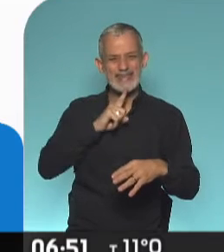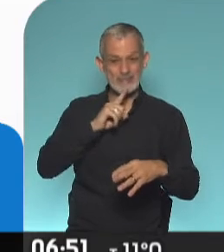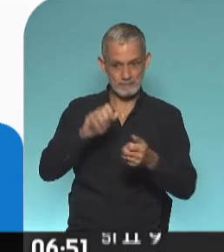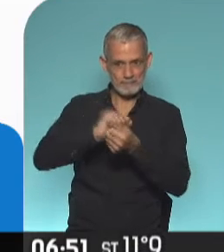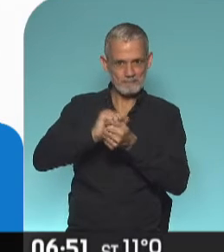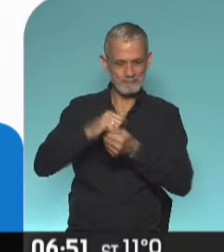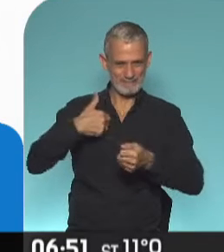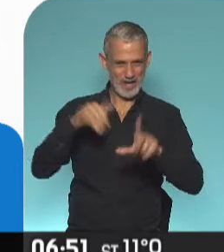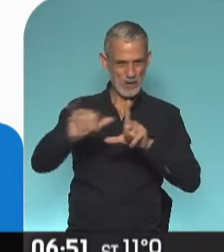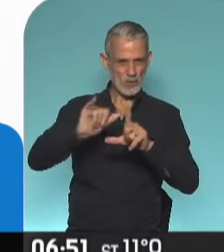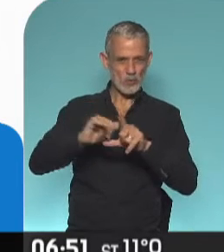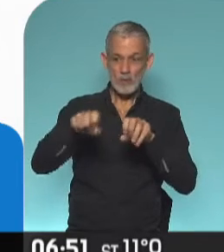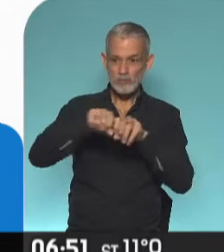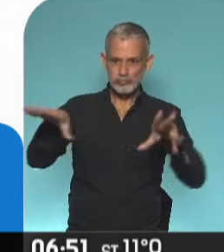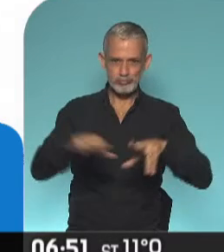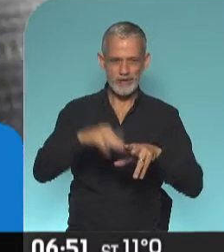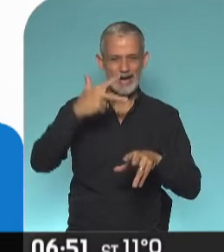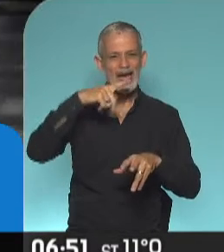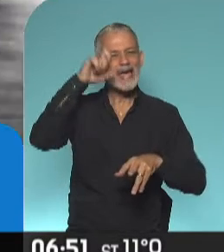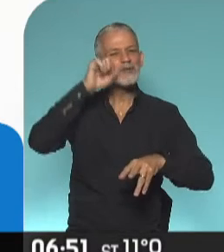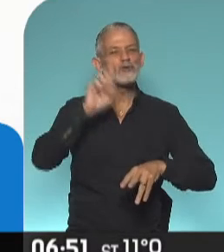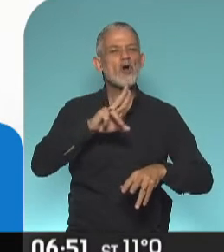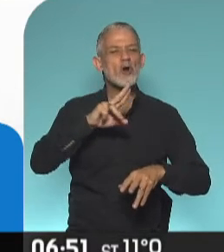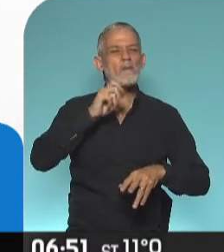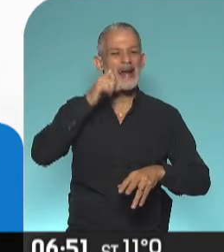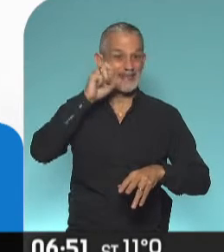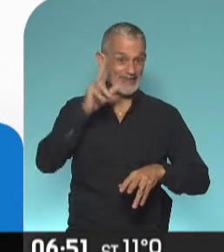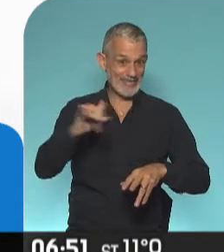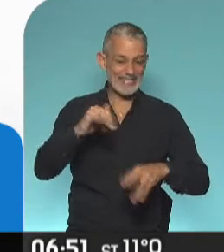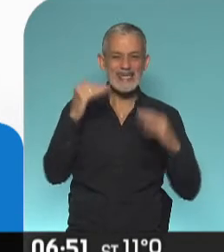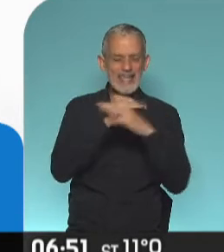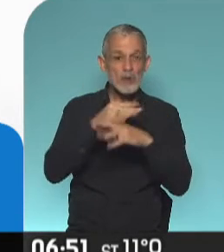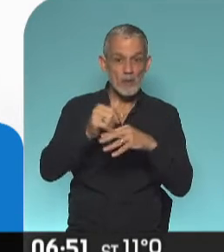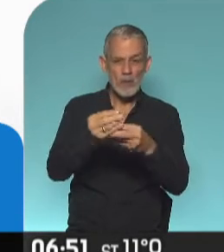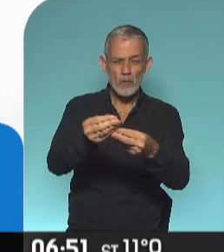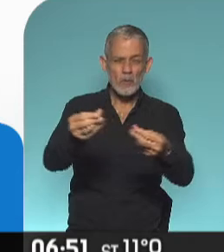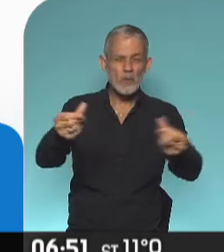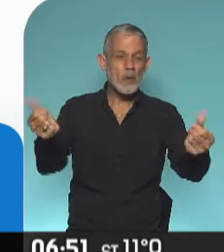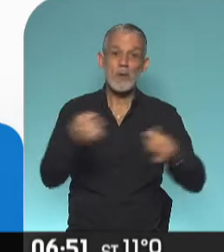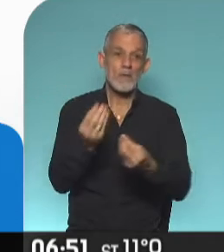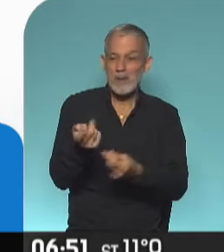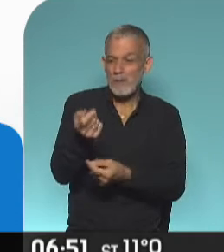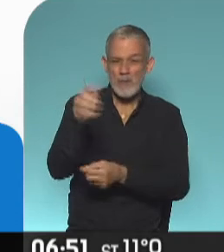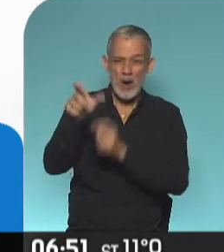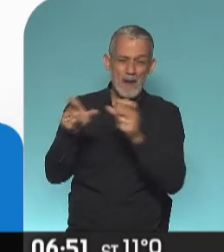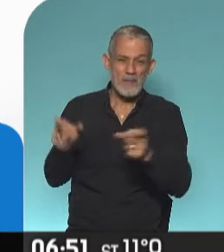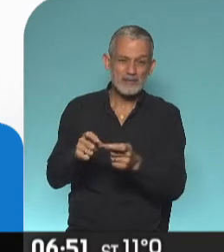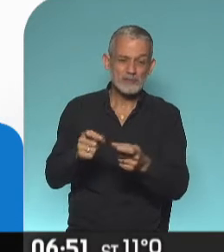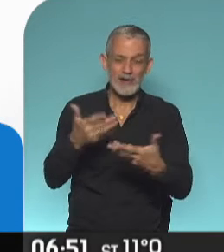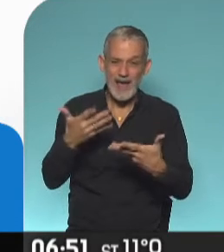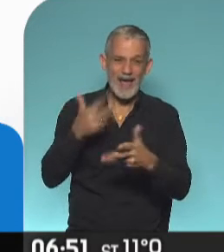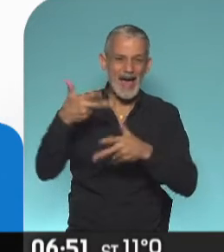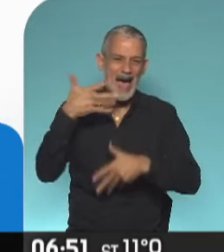en su canal de YouTube. Héctor Martínez Flores afirma que este idioma se va perdiendo producto de la poca cantidad de personas que lo